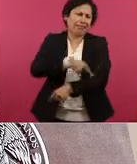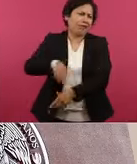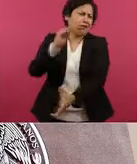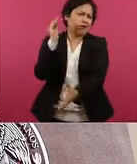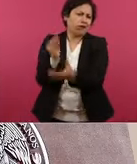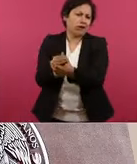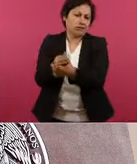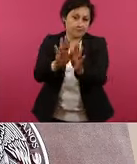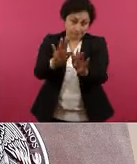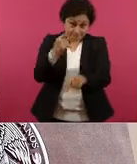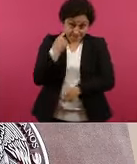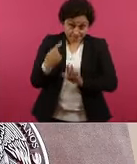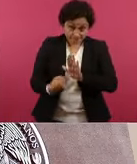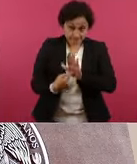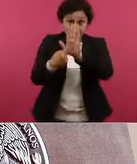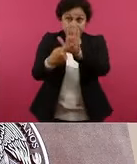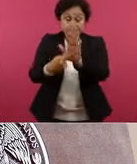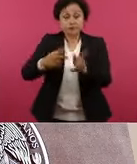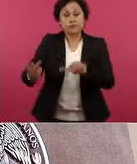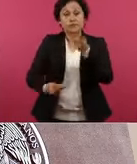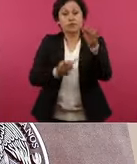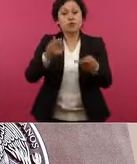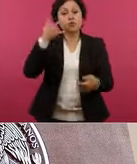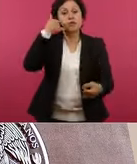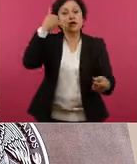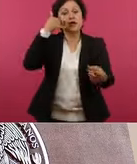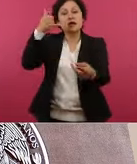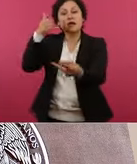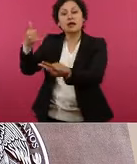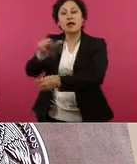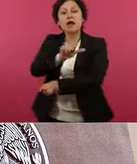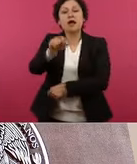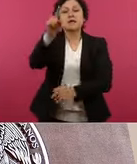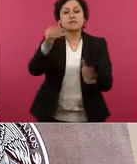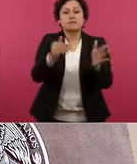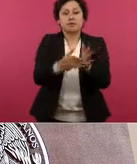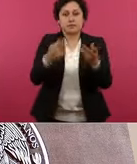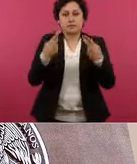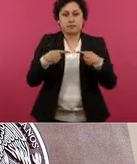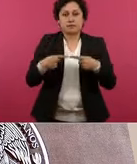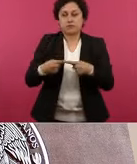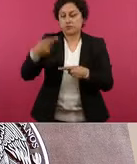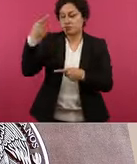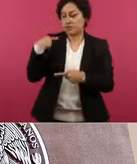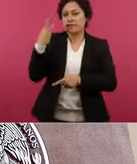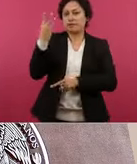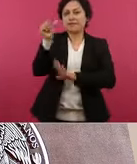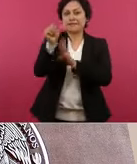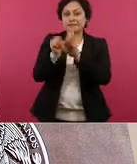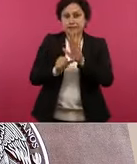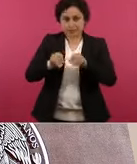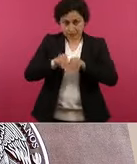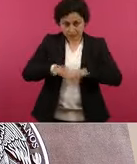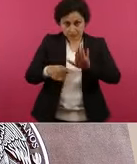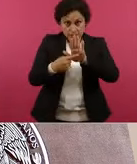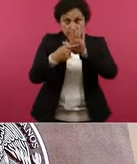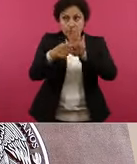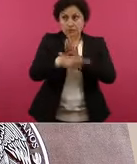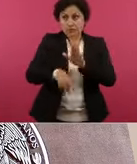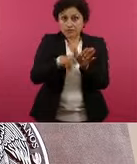mañaneras. Es una encuesta nacional telefónica de 1,000 personas y aunque se publicó hace 3 meses, nadie la difundió. Vamos a